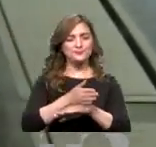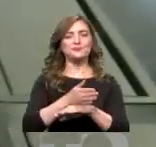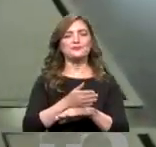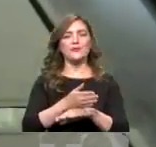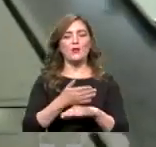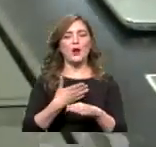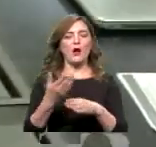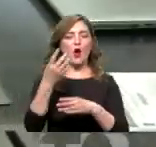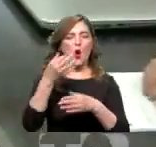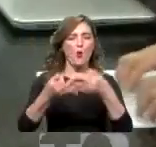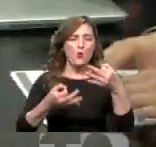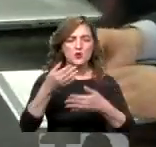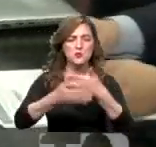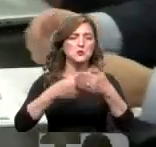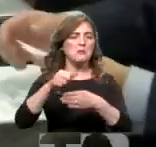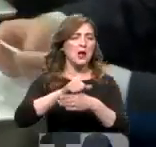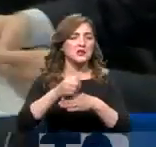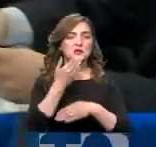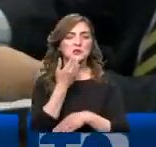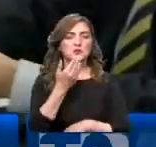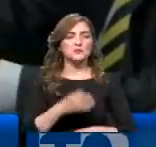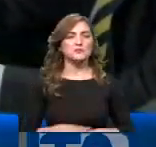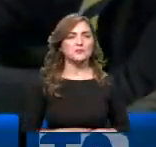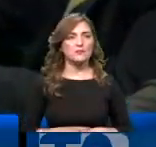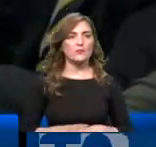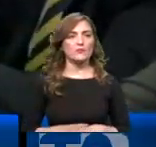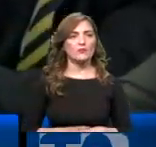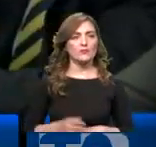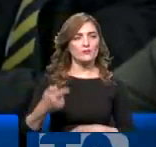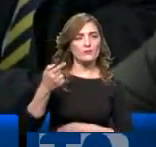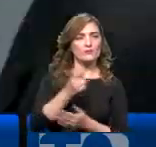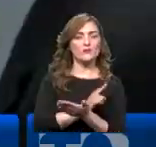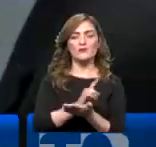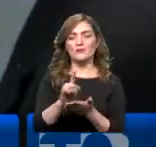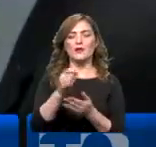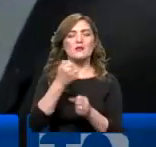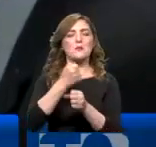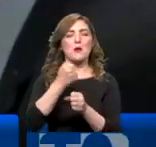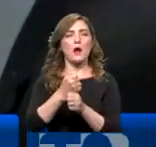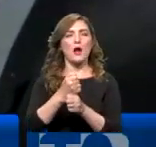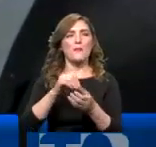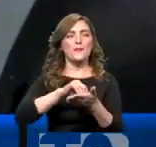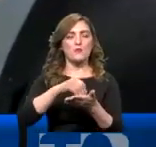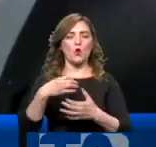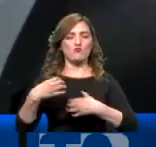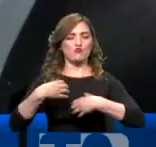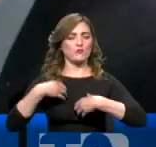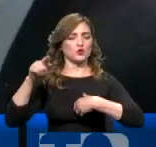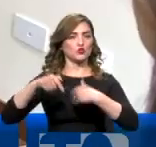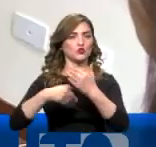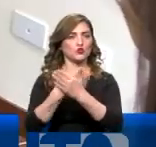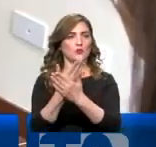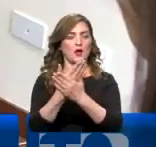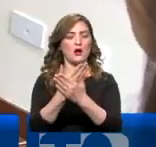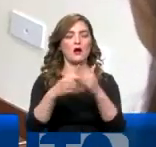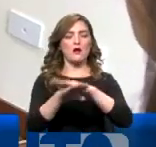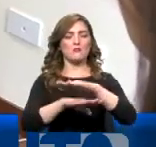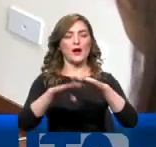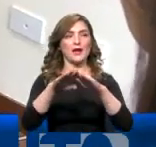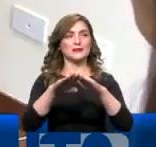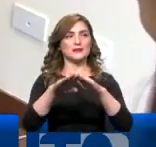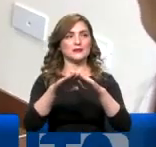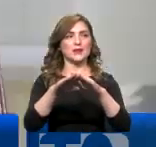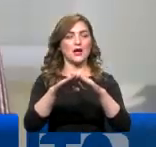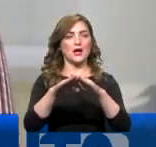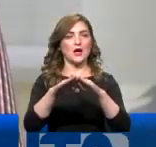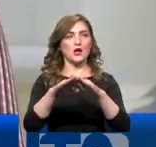Durante las próximas 10 semanas, los miembros del Comité Evaluador de la Corte Nacional trabajarán en base a los parámetros señalados por la Judicatura. Así lo explican quienes